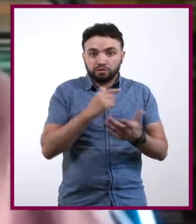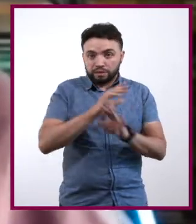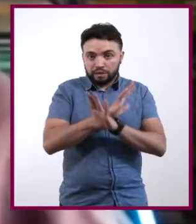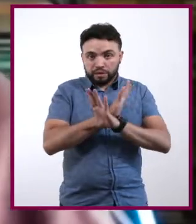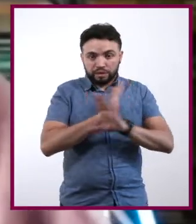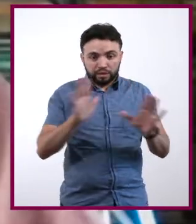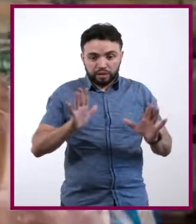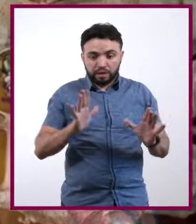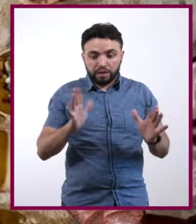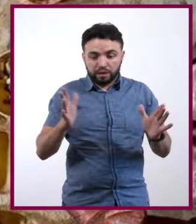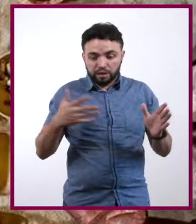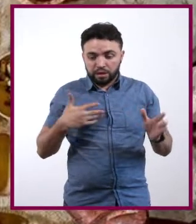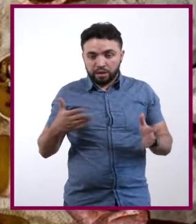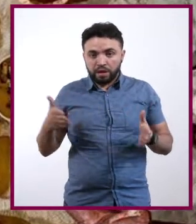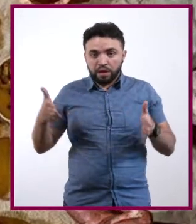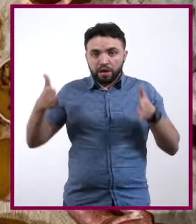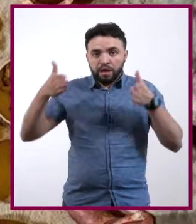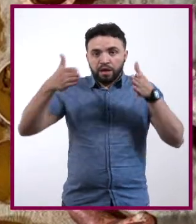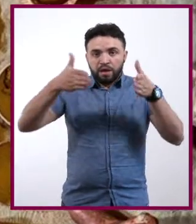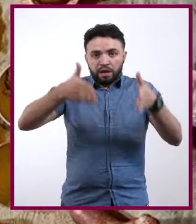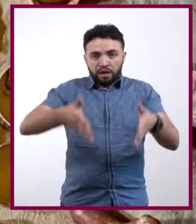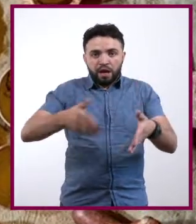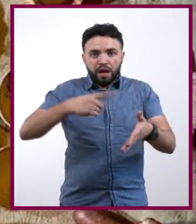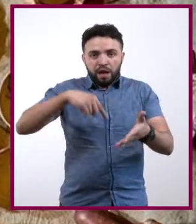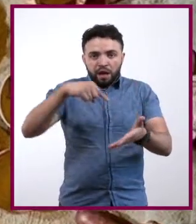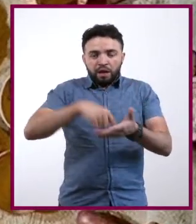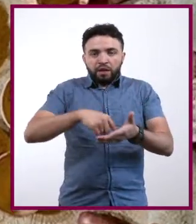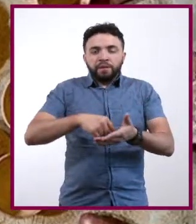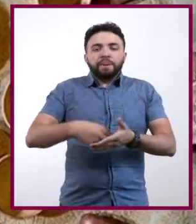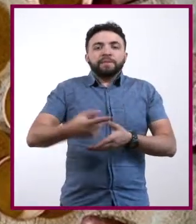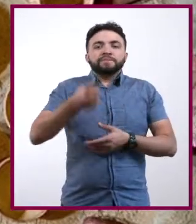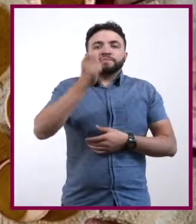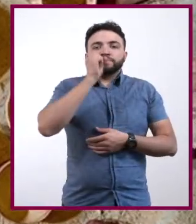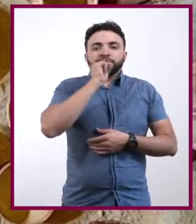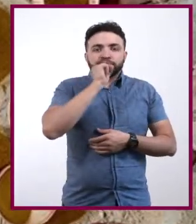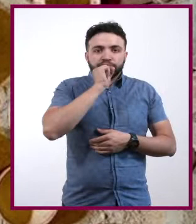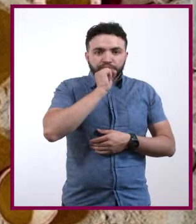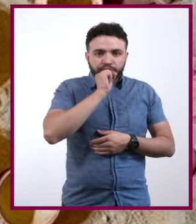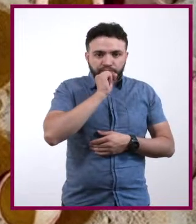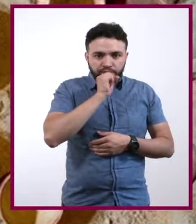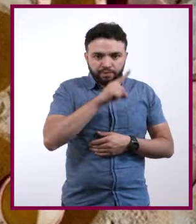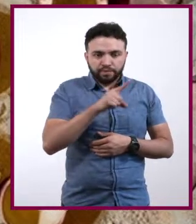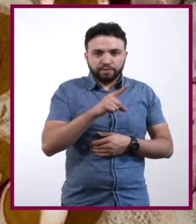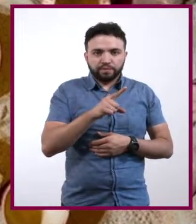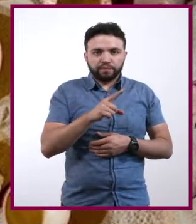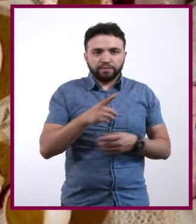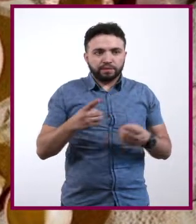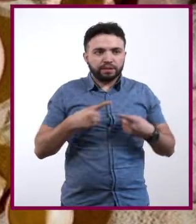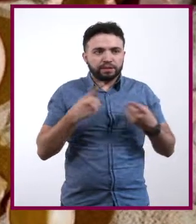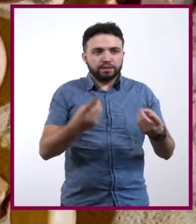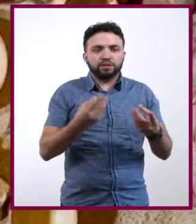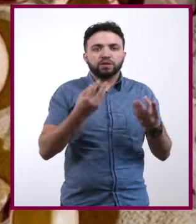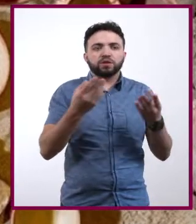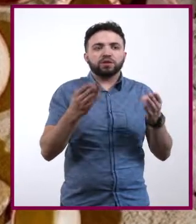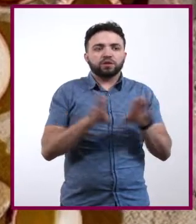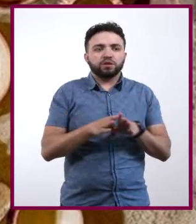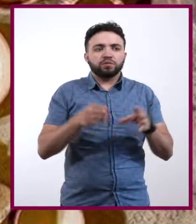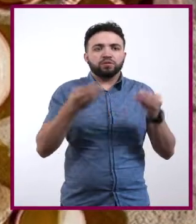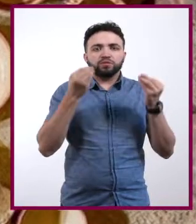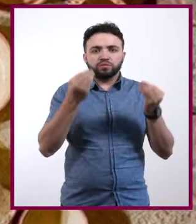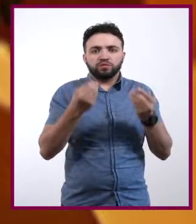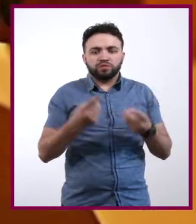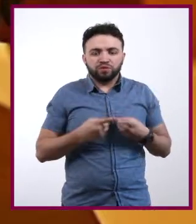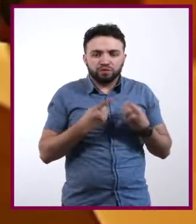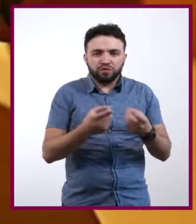eran colocados en estas cámaras funerarias, también se les colocaba una gran cantidad de